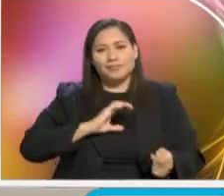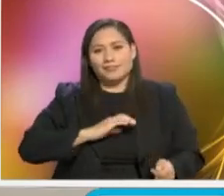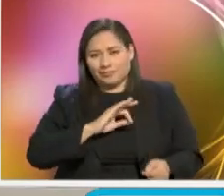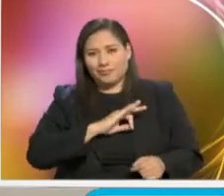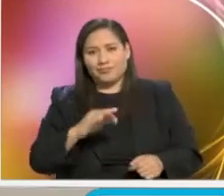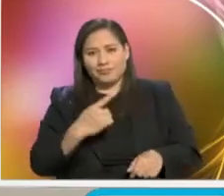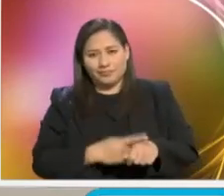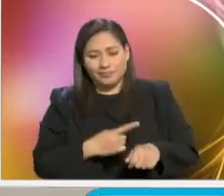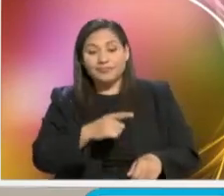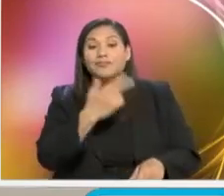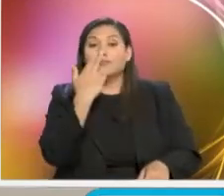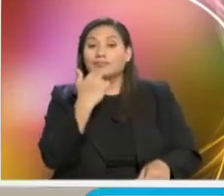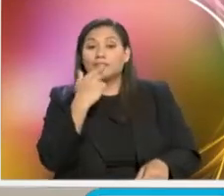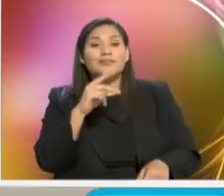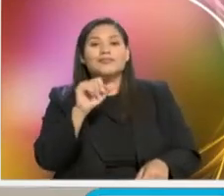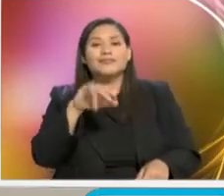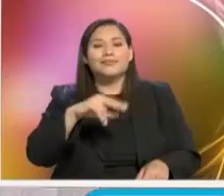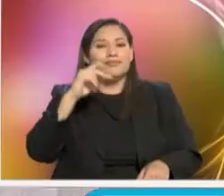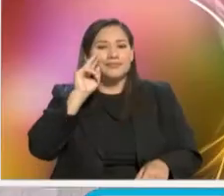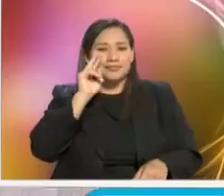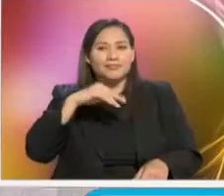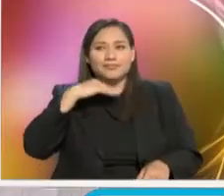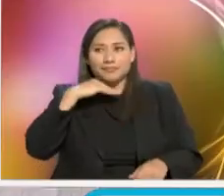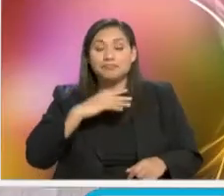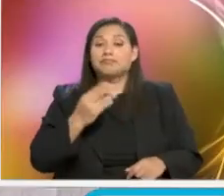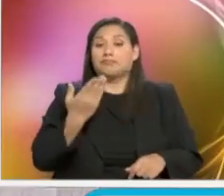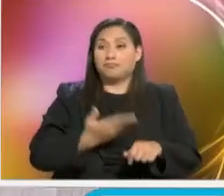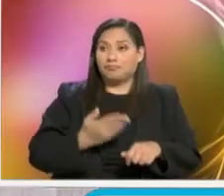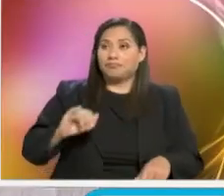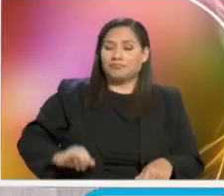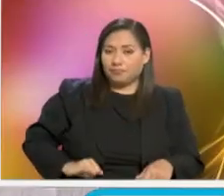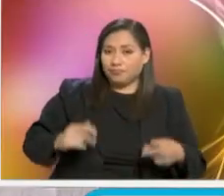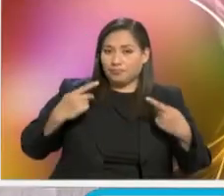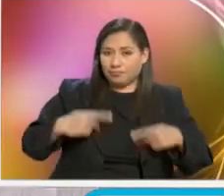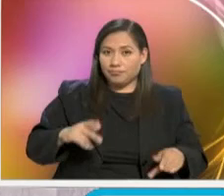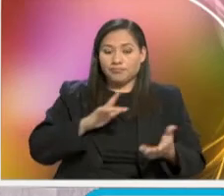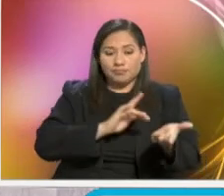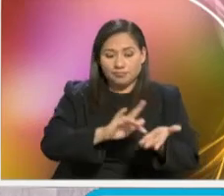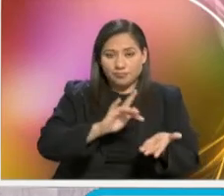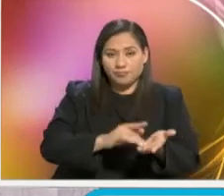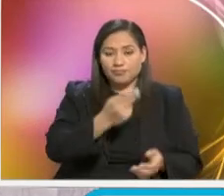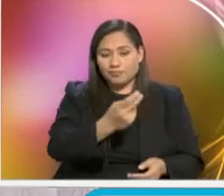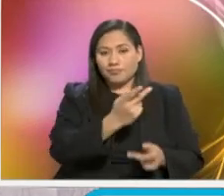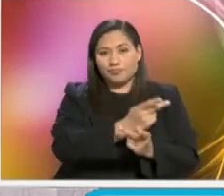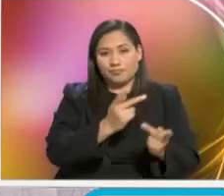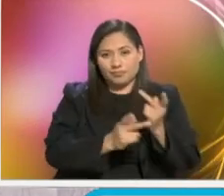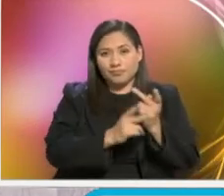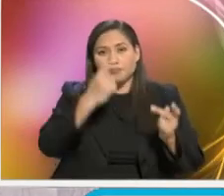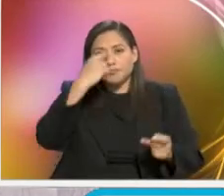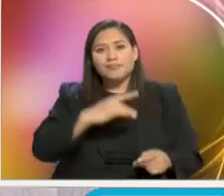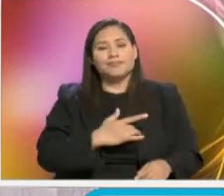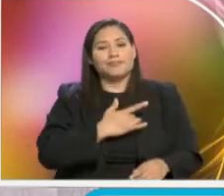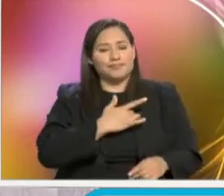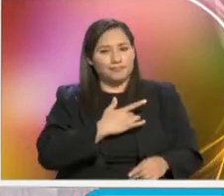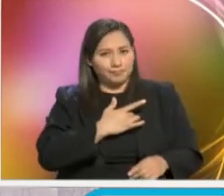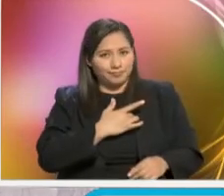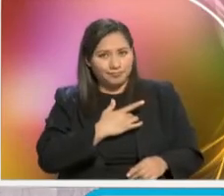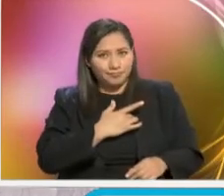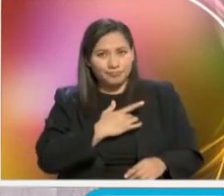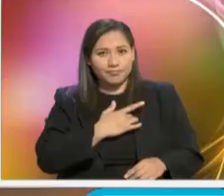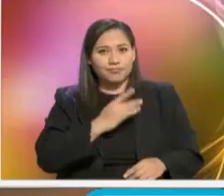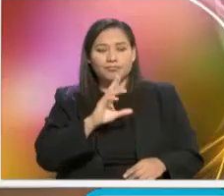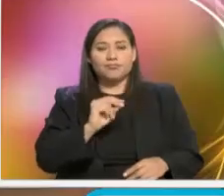puedes estar consumiendo azúcar sin darte cuenta. Muy bien y muy interesante porque las personas se han apoyado en este producto para sentirse que no